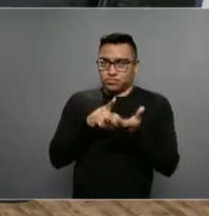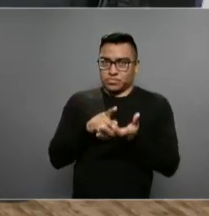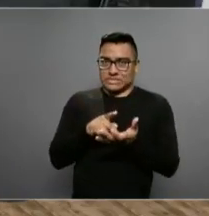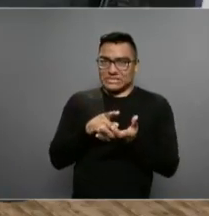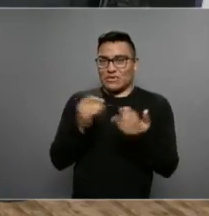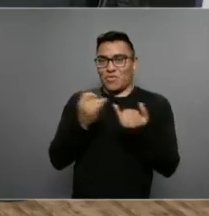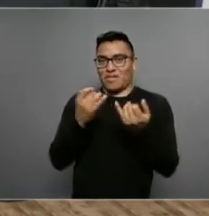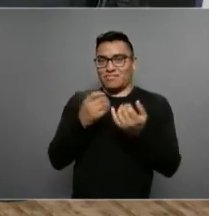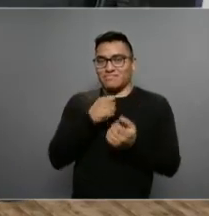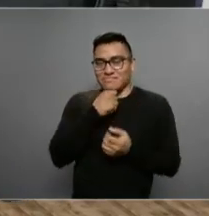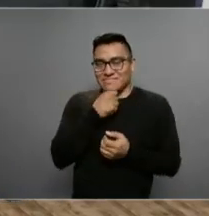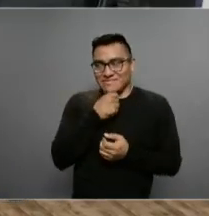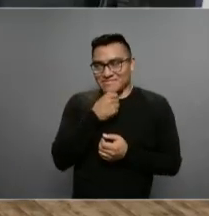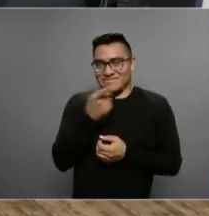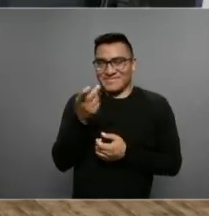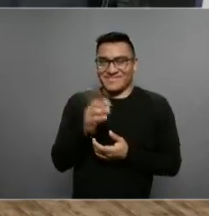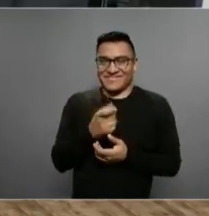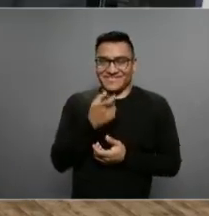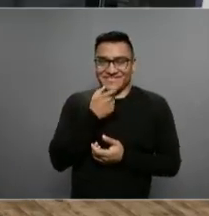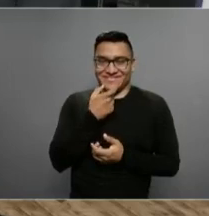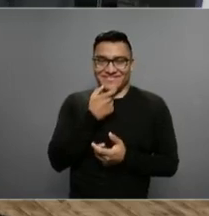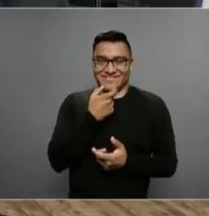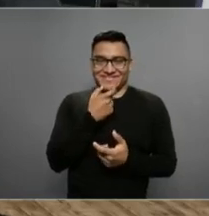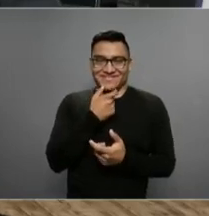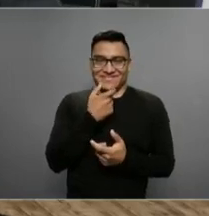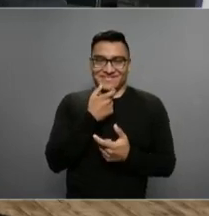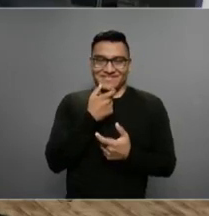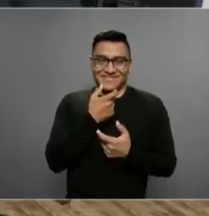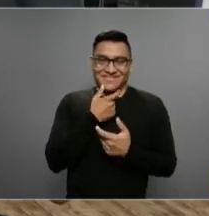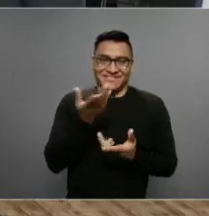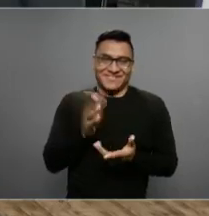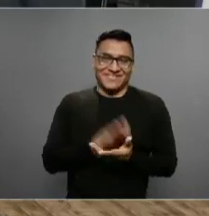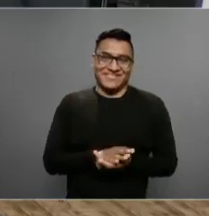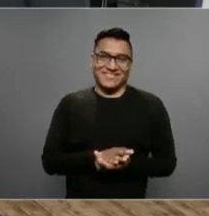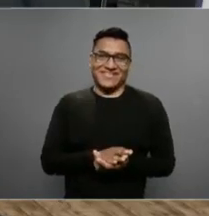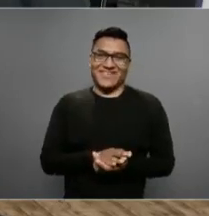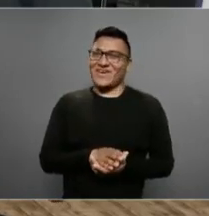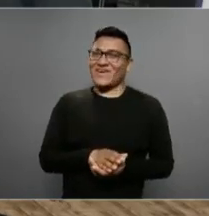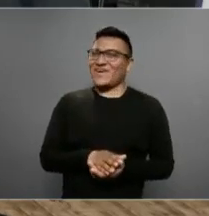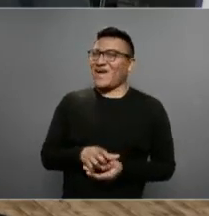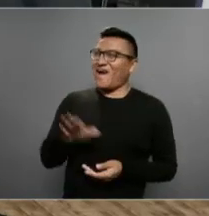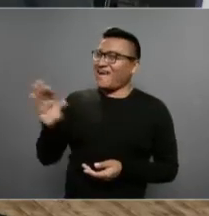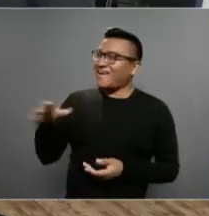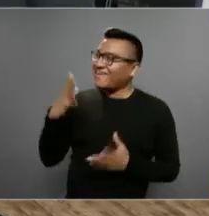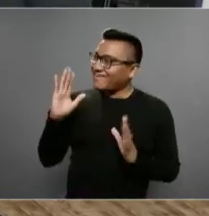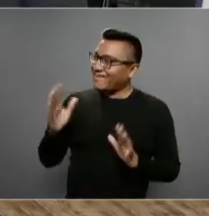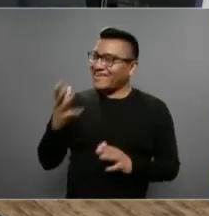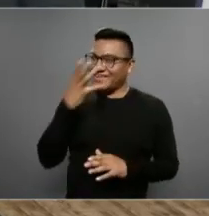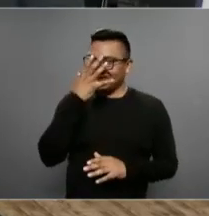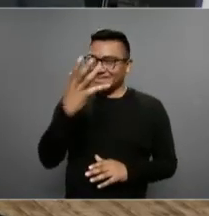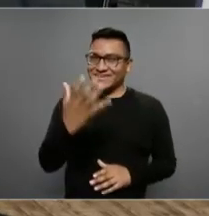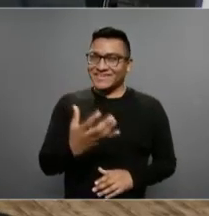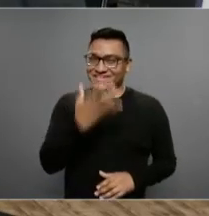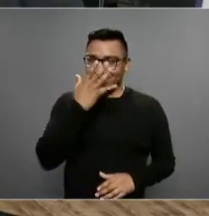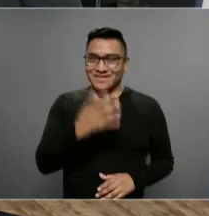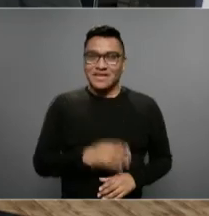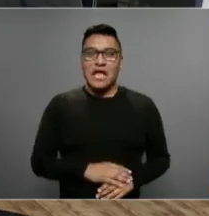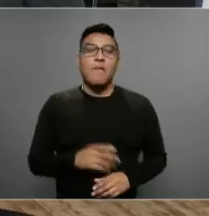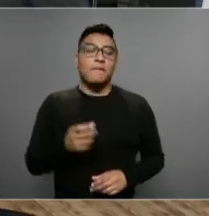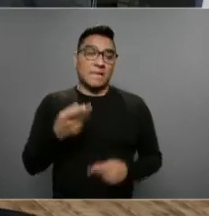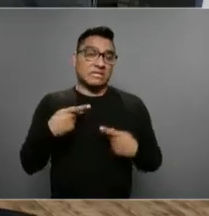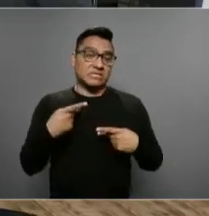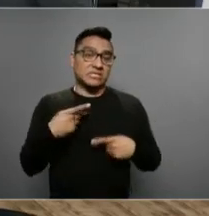daños. Pues sí, efectivamente, lo que estamos viendo entre los... Oye, ¿es en serio? Las personas que han fallecido